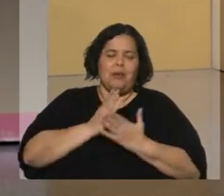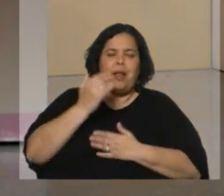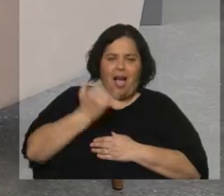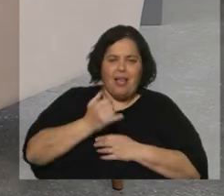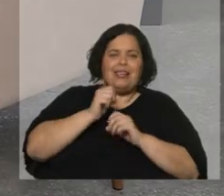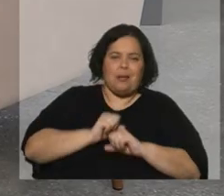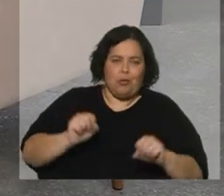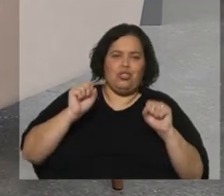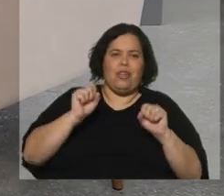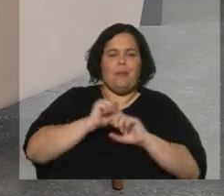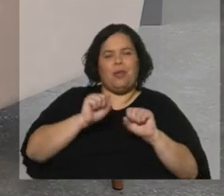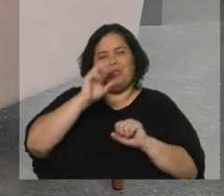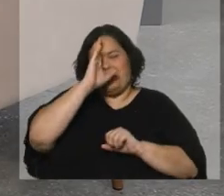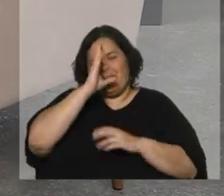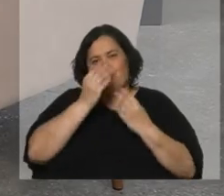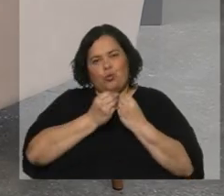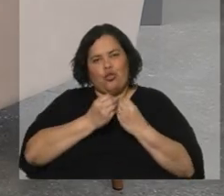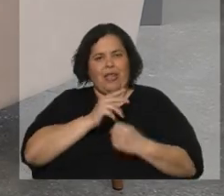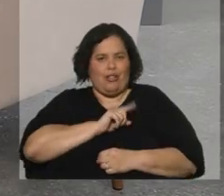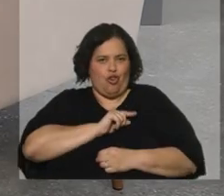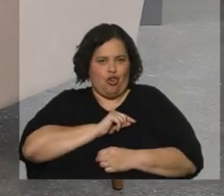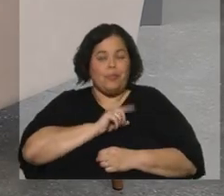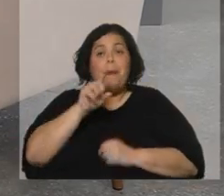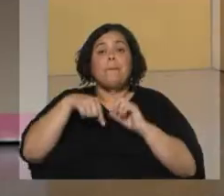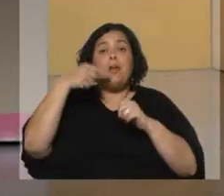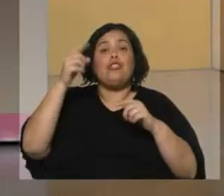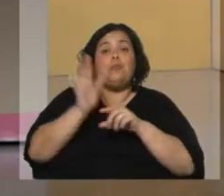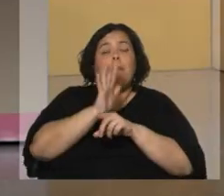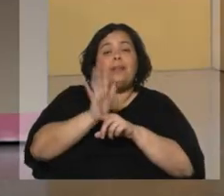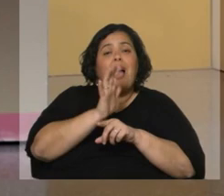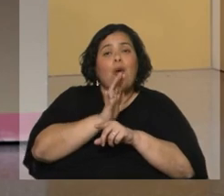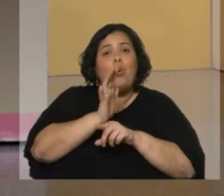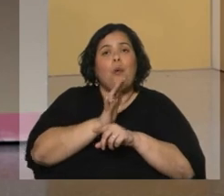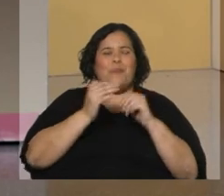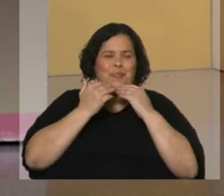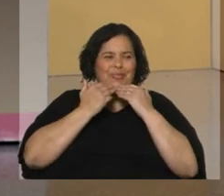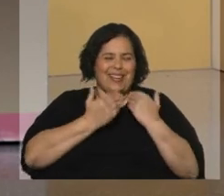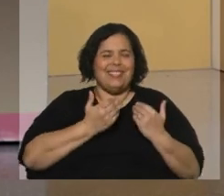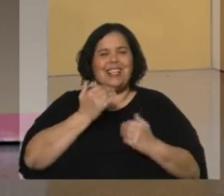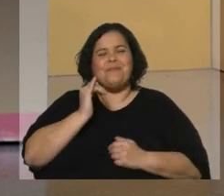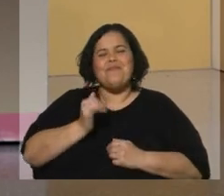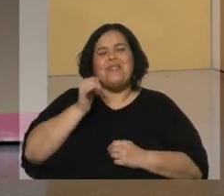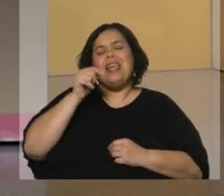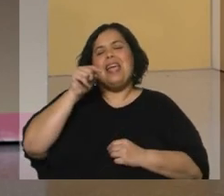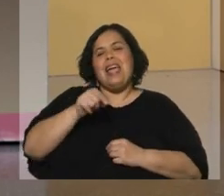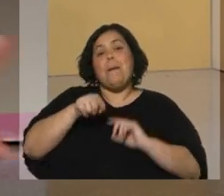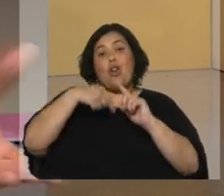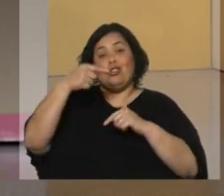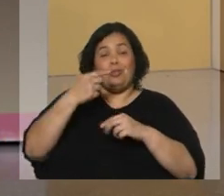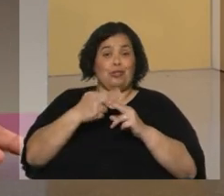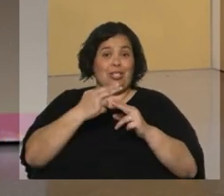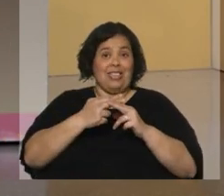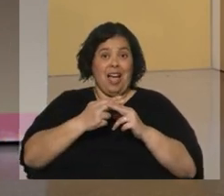veces además aprendemos mucho del dolor próximo espectáculo bueno Muchas gracias el próximo espectáculo se llama inseguro